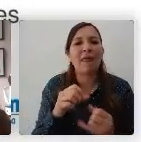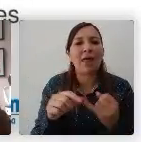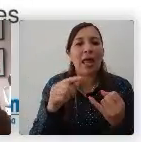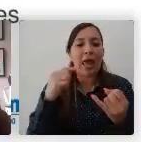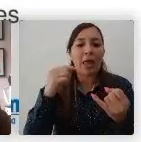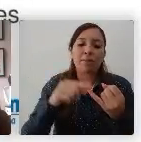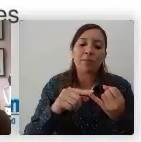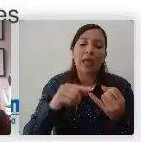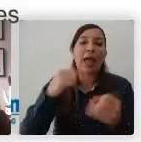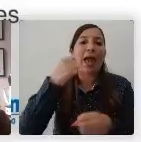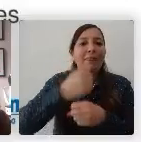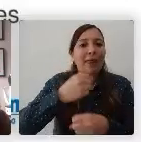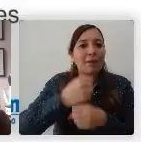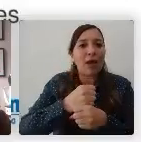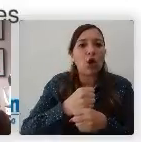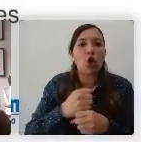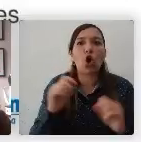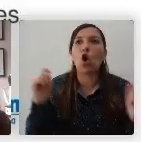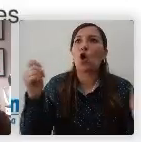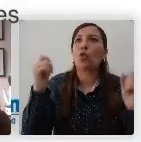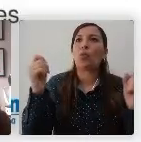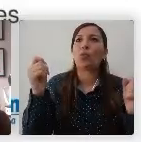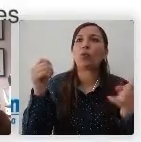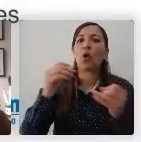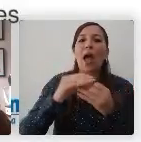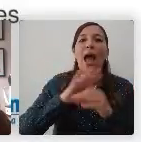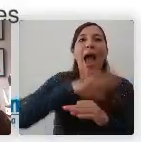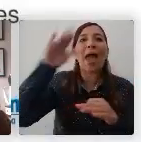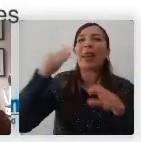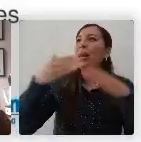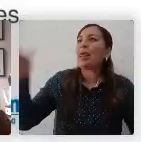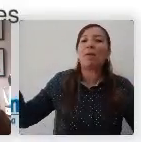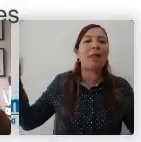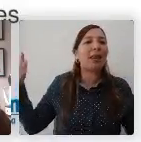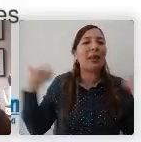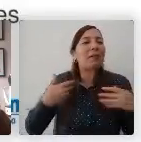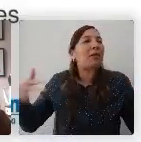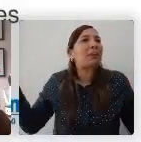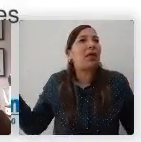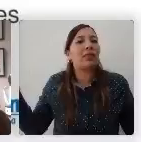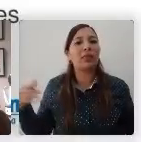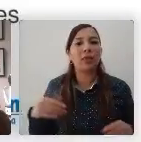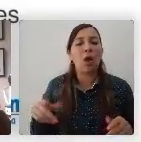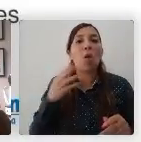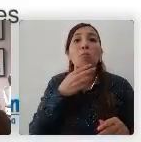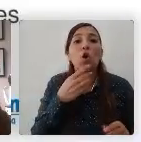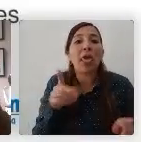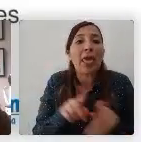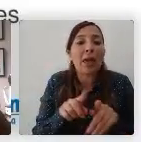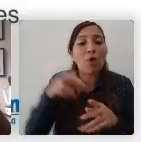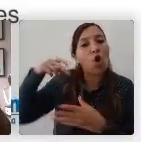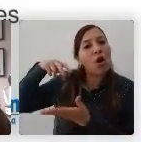y también hay actividades muy relacionadas que van dentro de este contexto entre ellas por ejemplo las caminatas